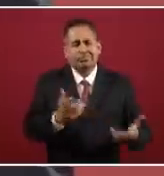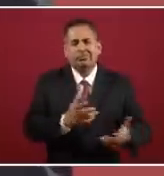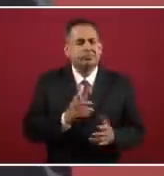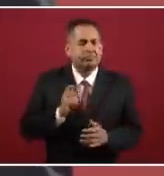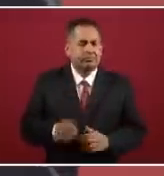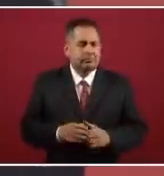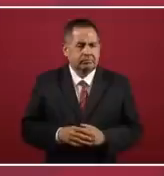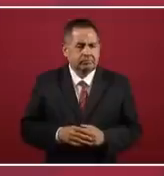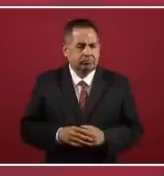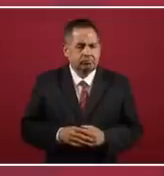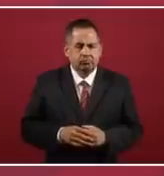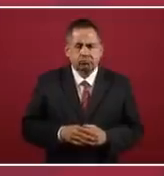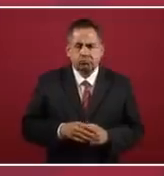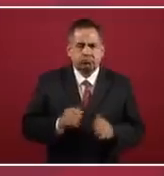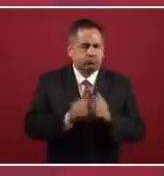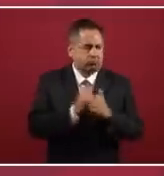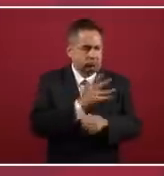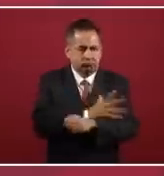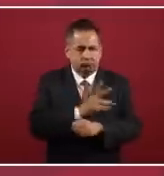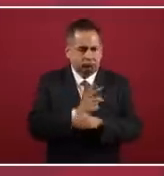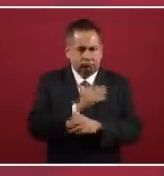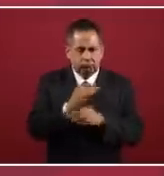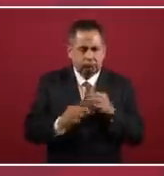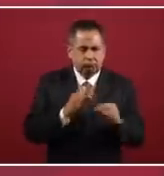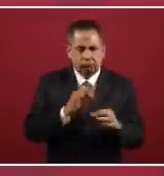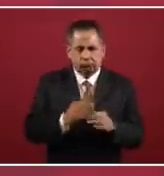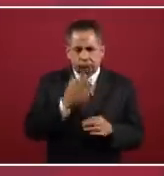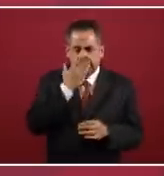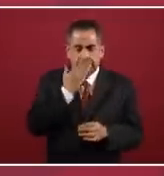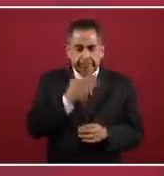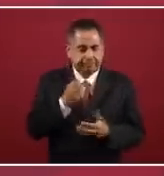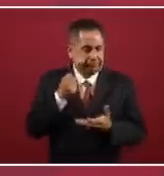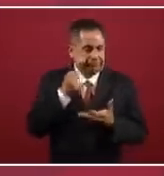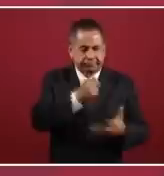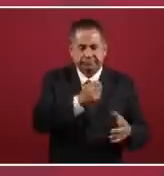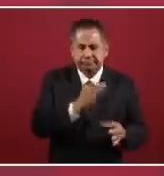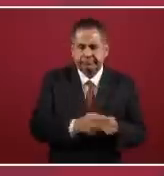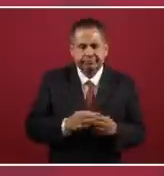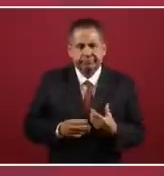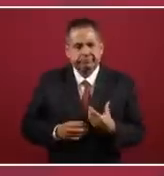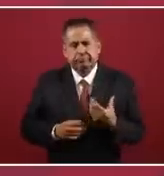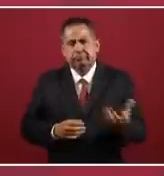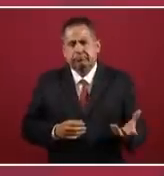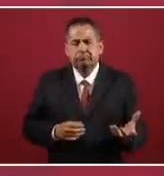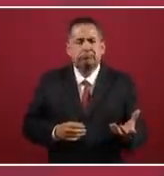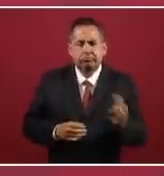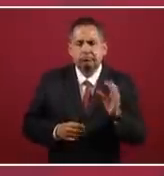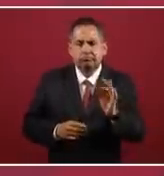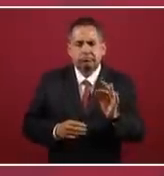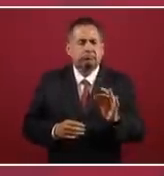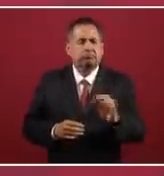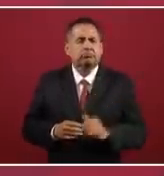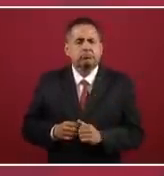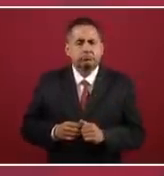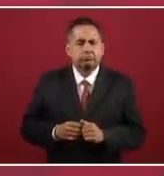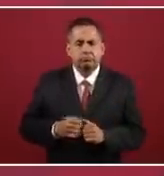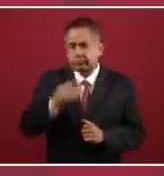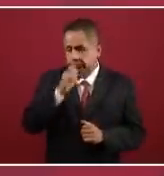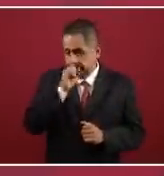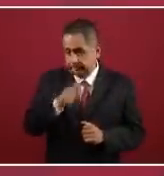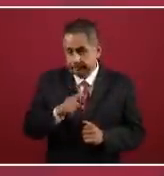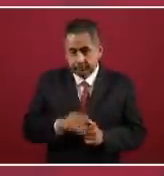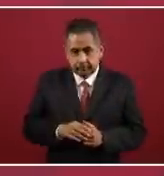que se va a manejar con honestidad el presupuesto. Y